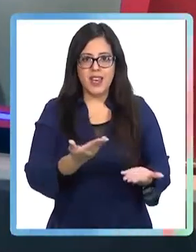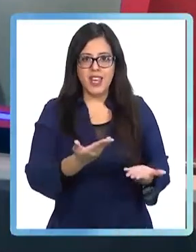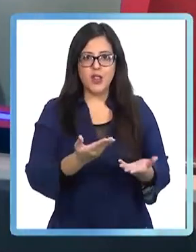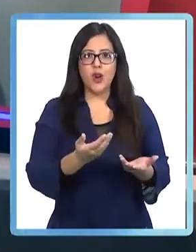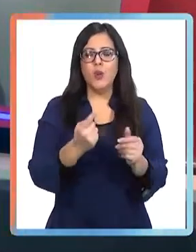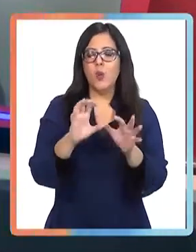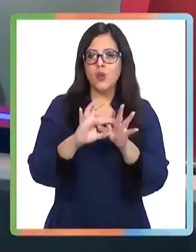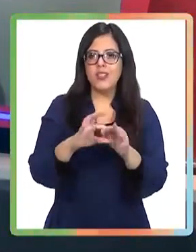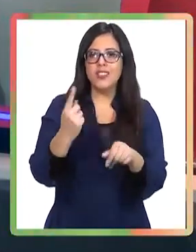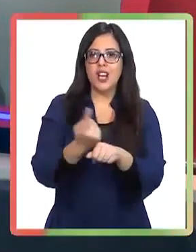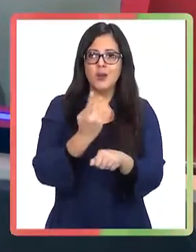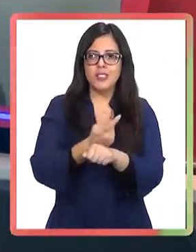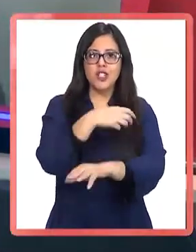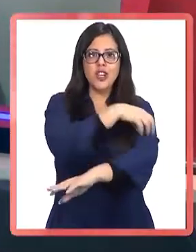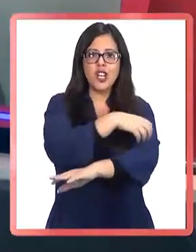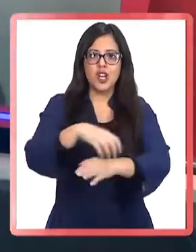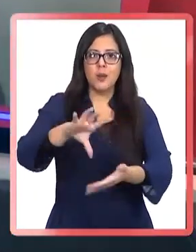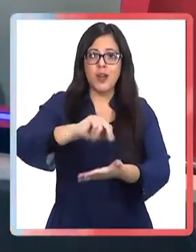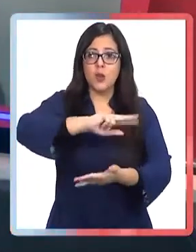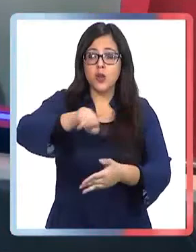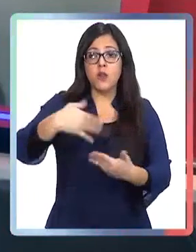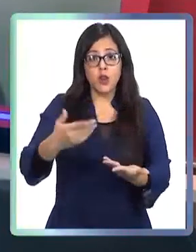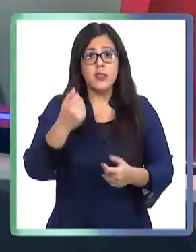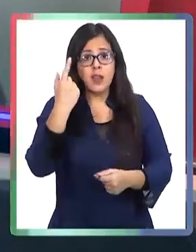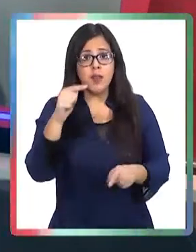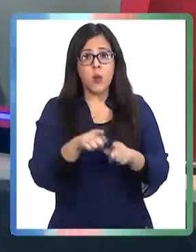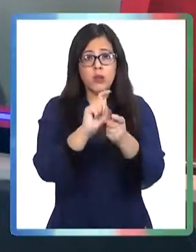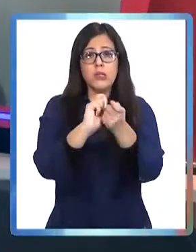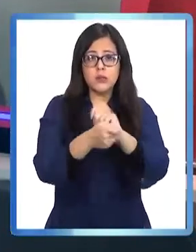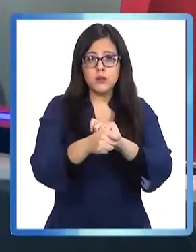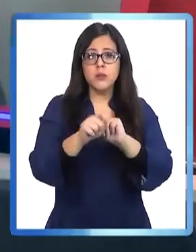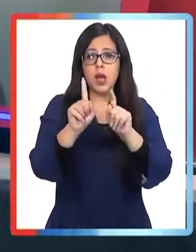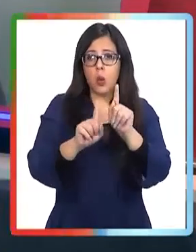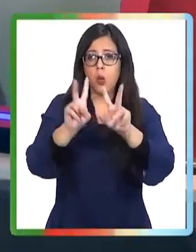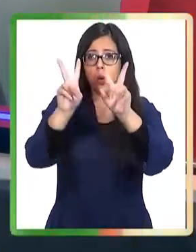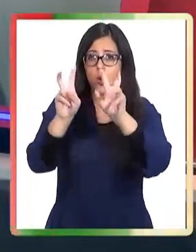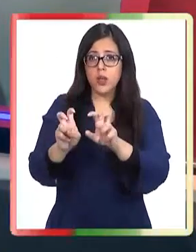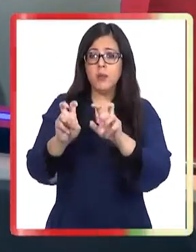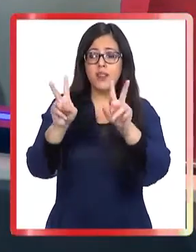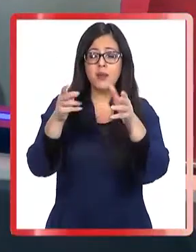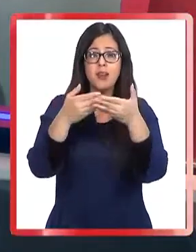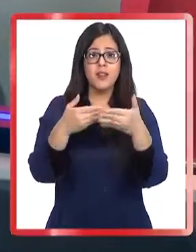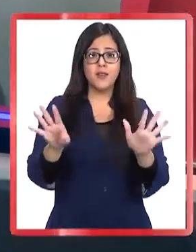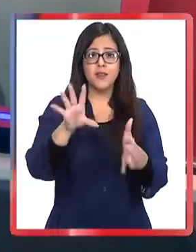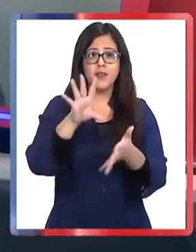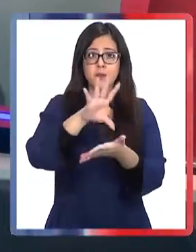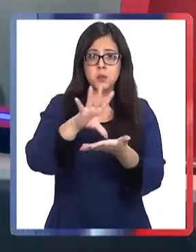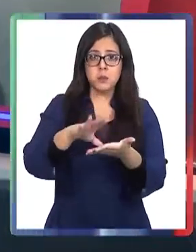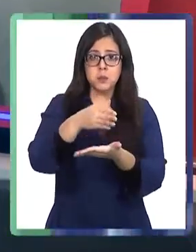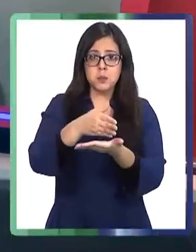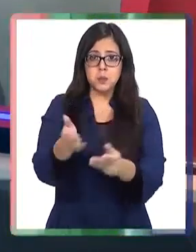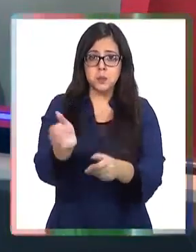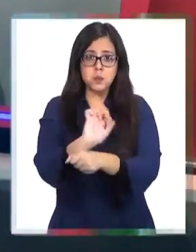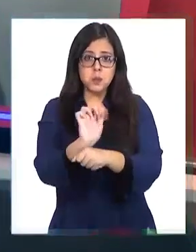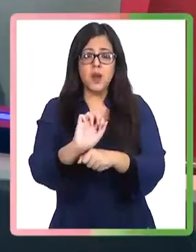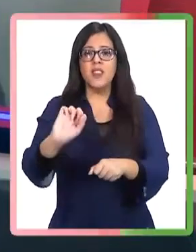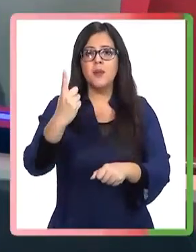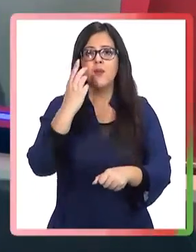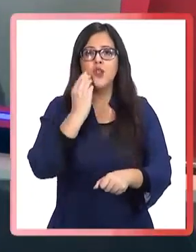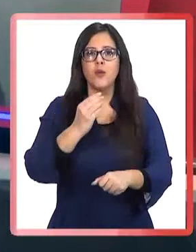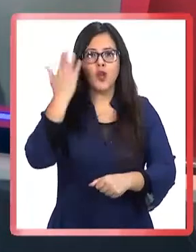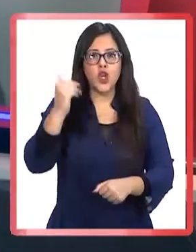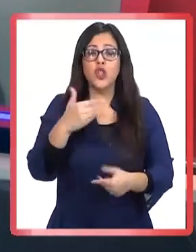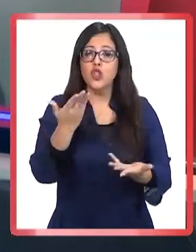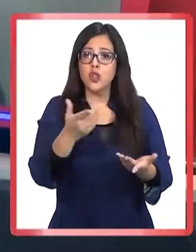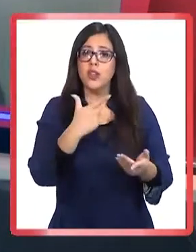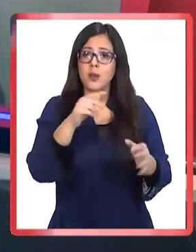a esta conversación con las regiones de nuestro país. ¿Cómo está? Bueno, sabemos que han cambiado las cosas un poquito a propósito de la apertura de las fronteras terrestres a contar del 1 de